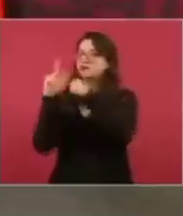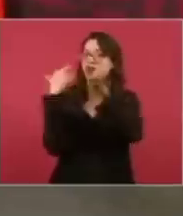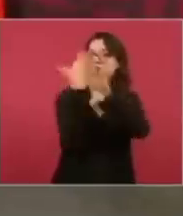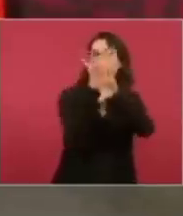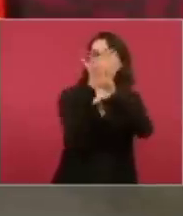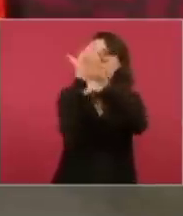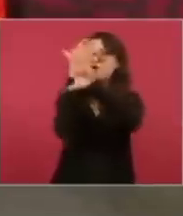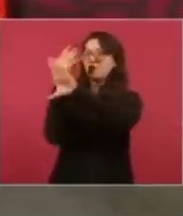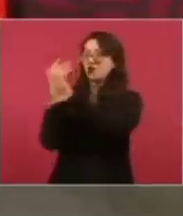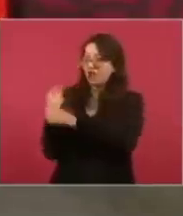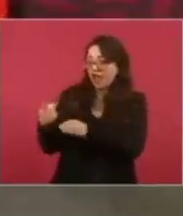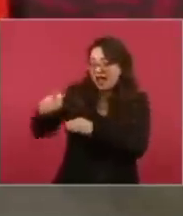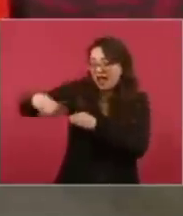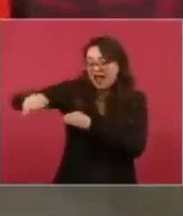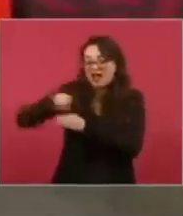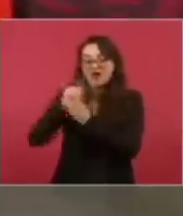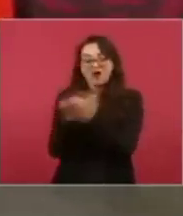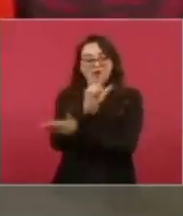Esa es una acción